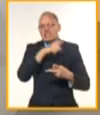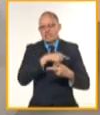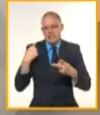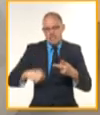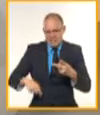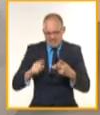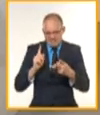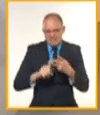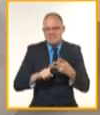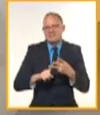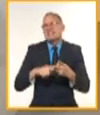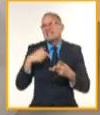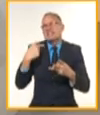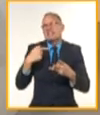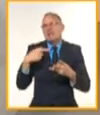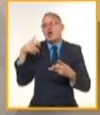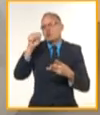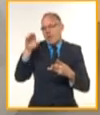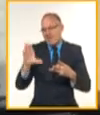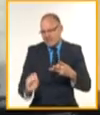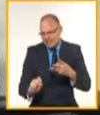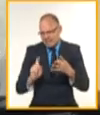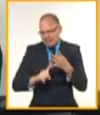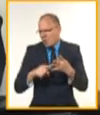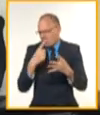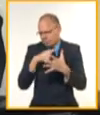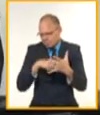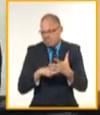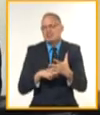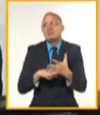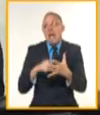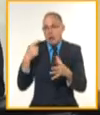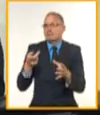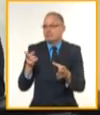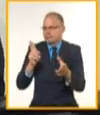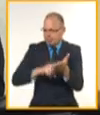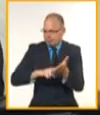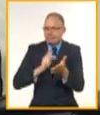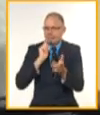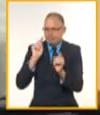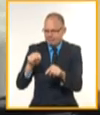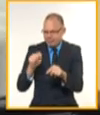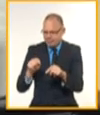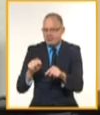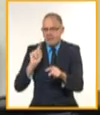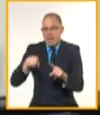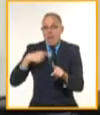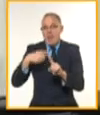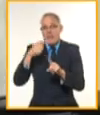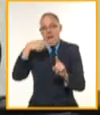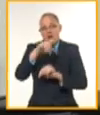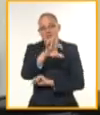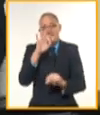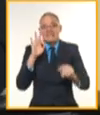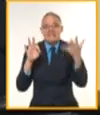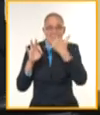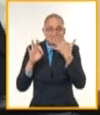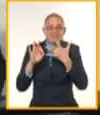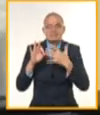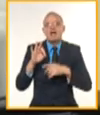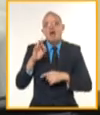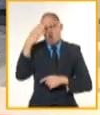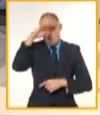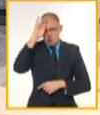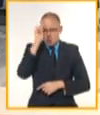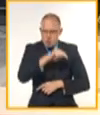cierto, que ha invitado a Colombia, a México y a otros países latinoamericanos. Exacto. A que estén en la cumbre de los BRICS en Brasil, aunque no sean miembros de los